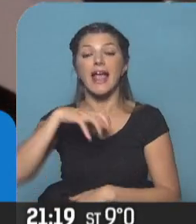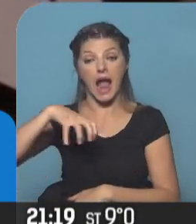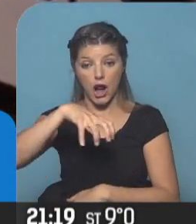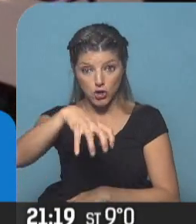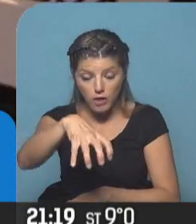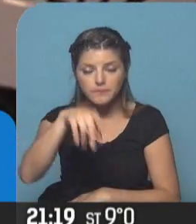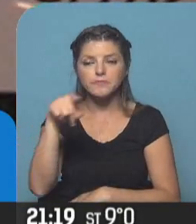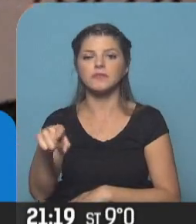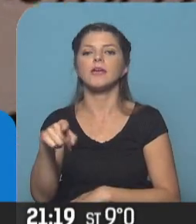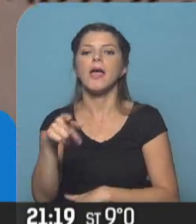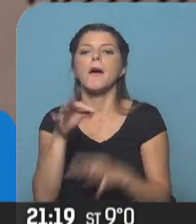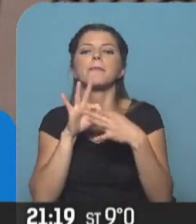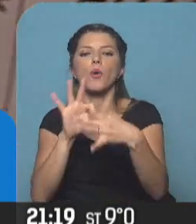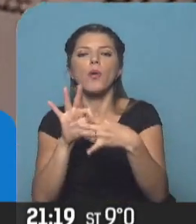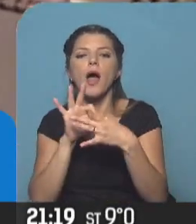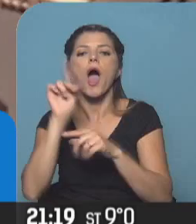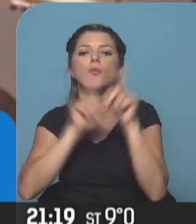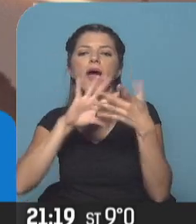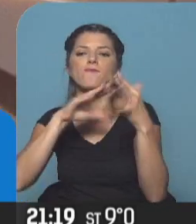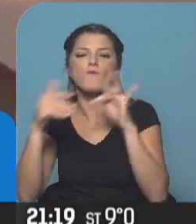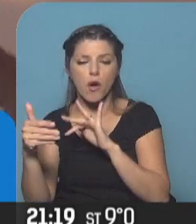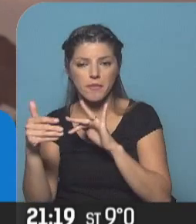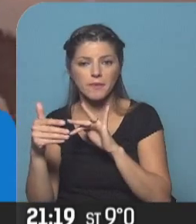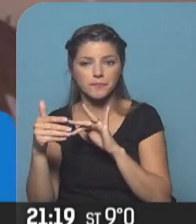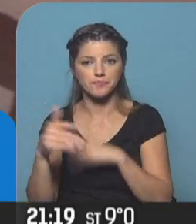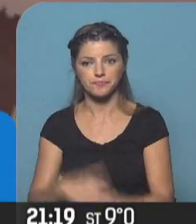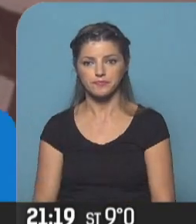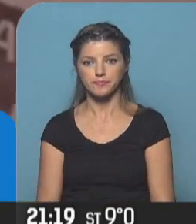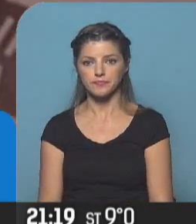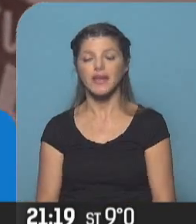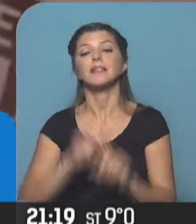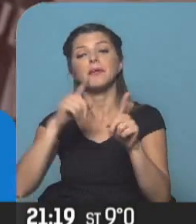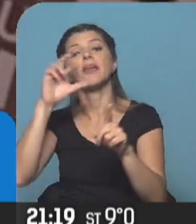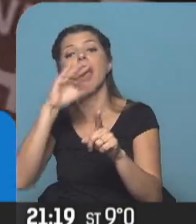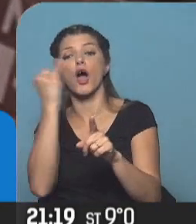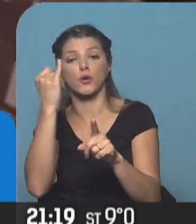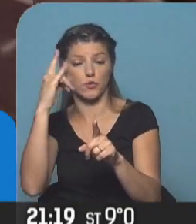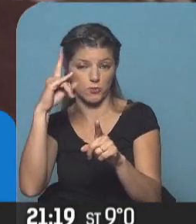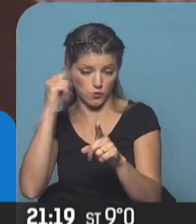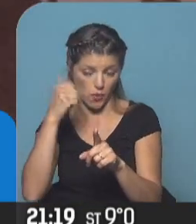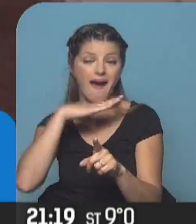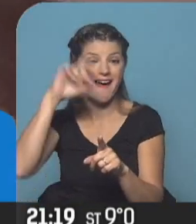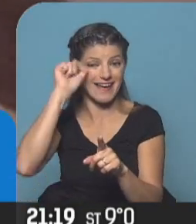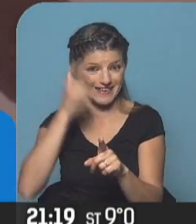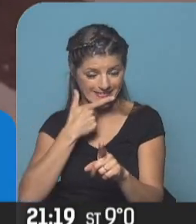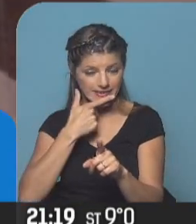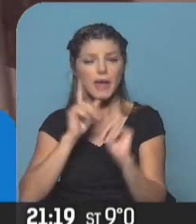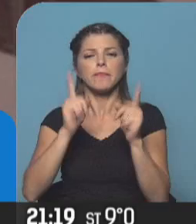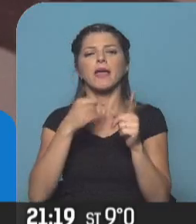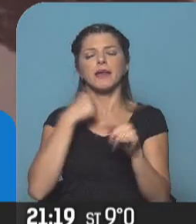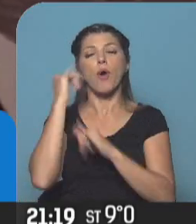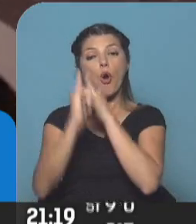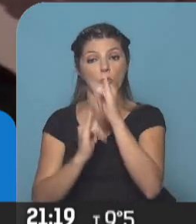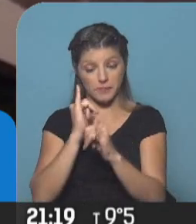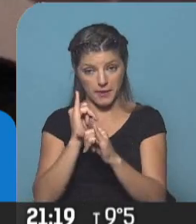tienen que ver con algún tipo de movilidad y algunos también carruajes. Hay que destacar que una premisa que fue dada